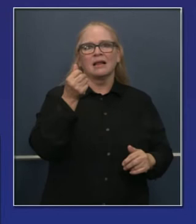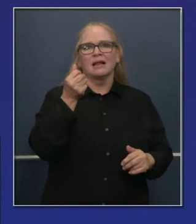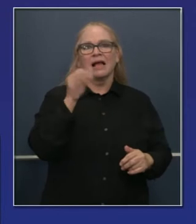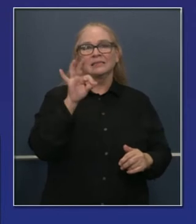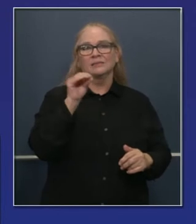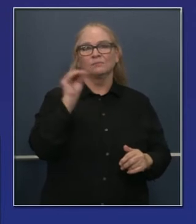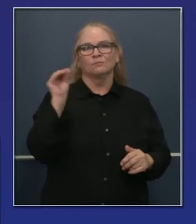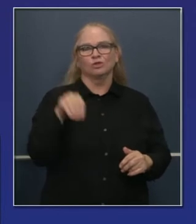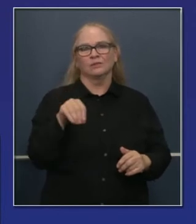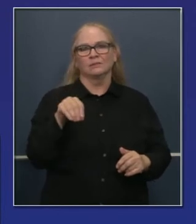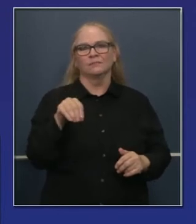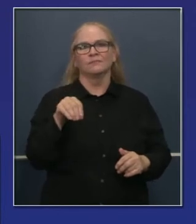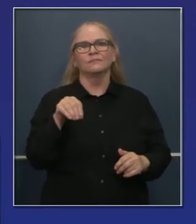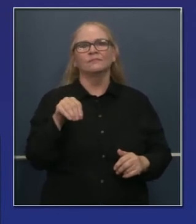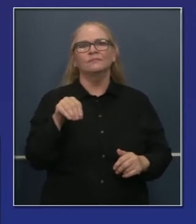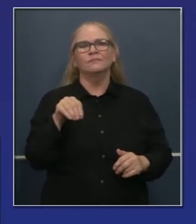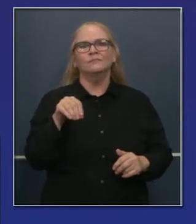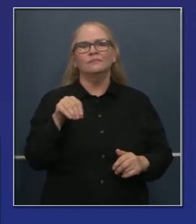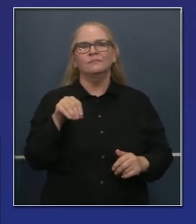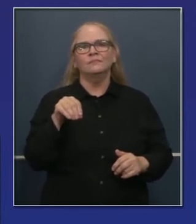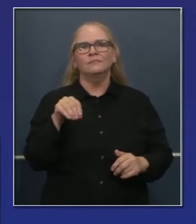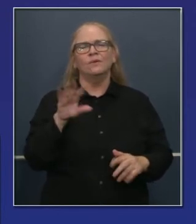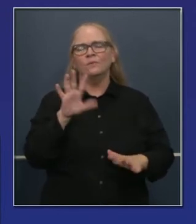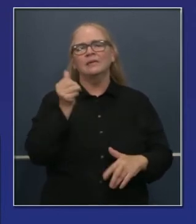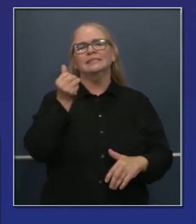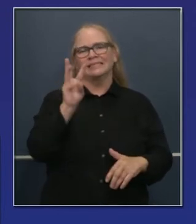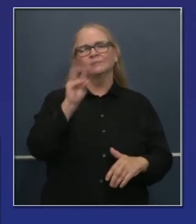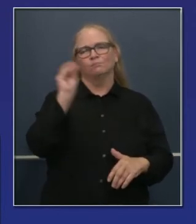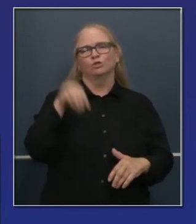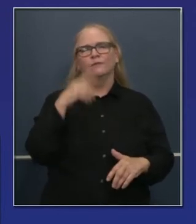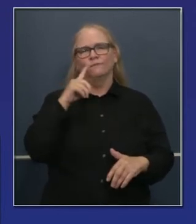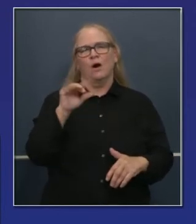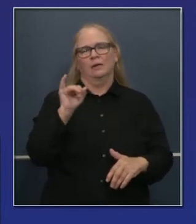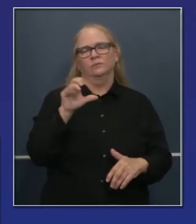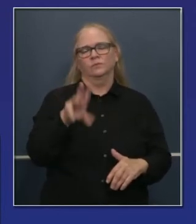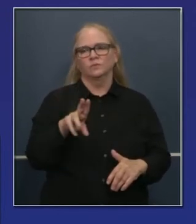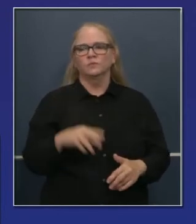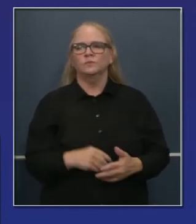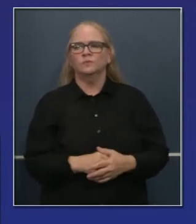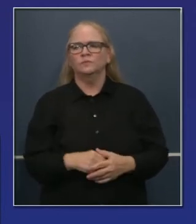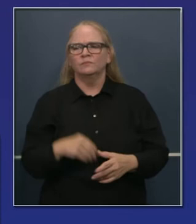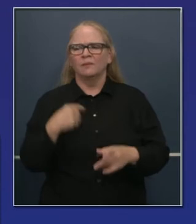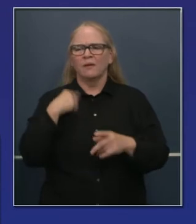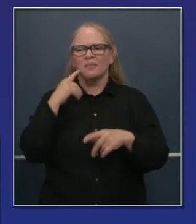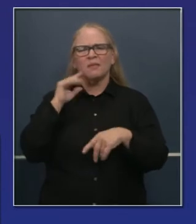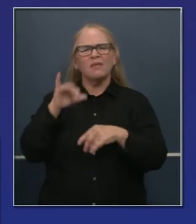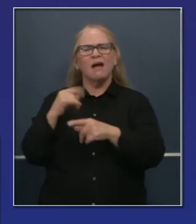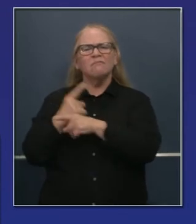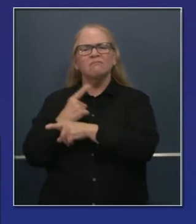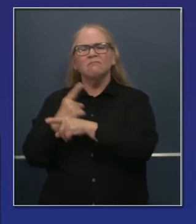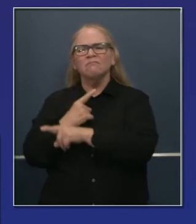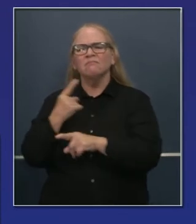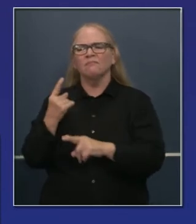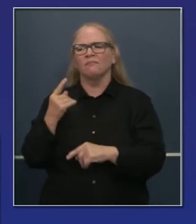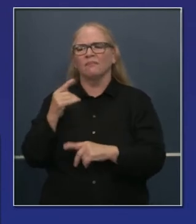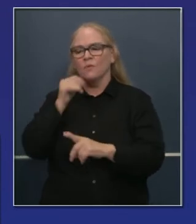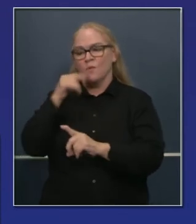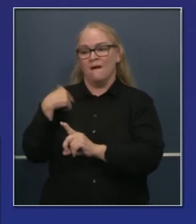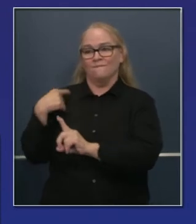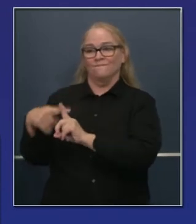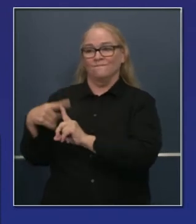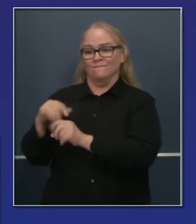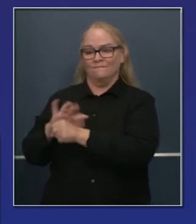confirmar y 19 por ciento de ingresos a cuidar unidades de cuidados intensivos se vienen